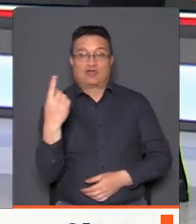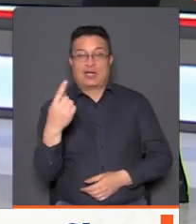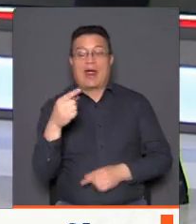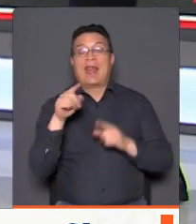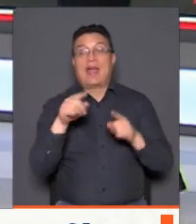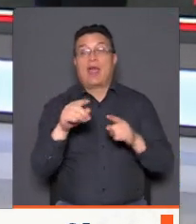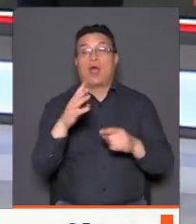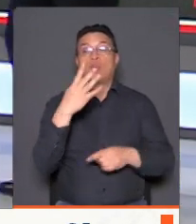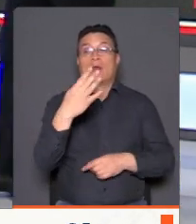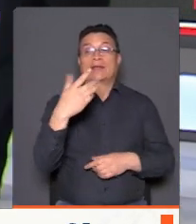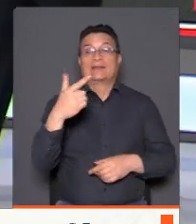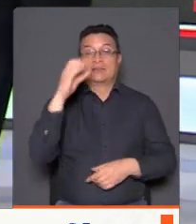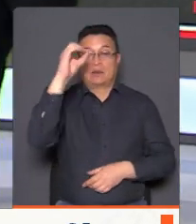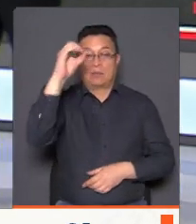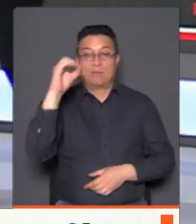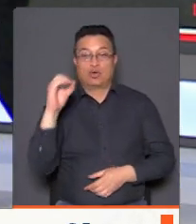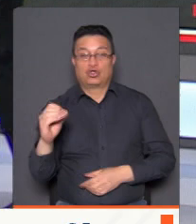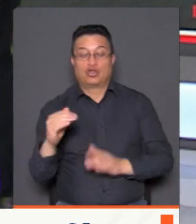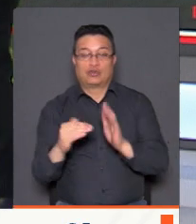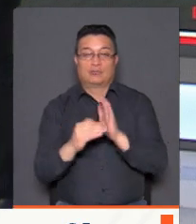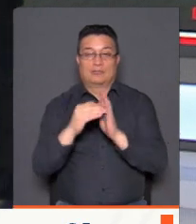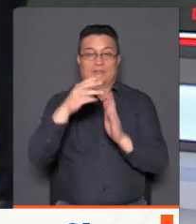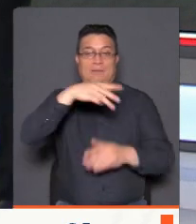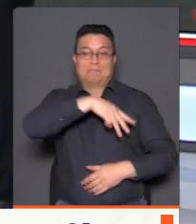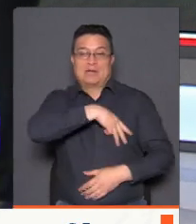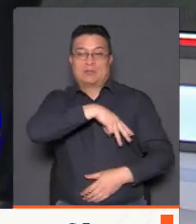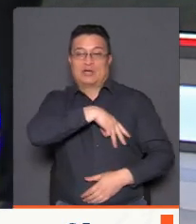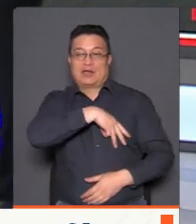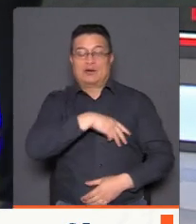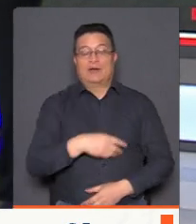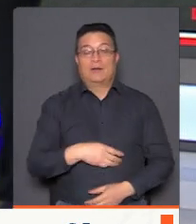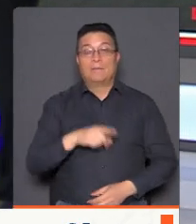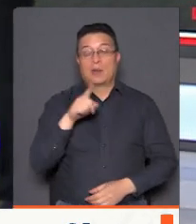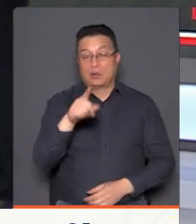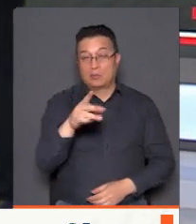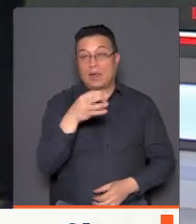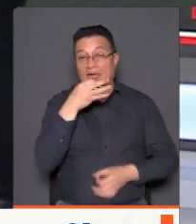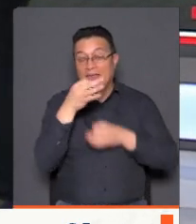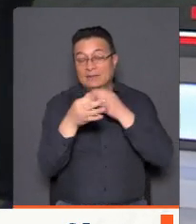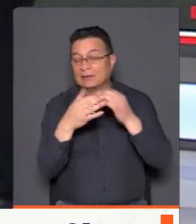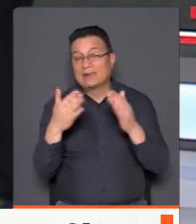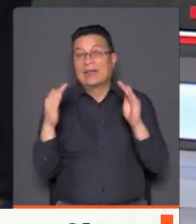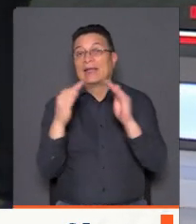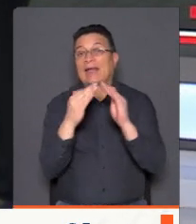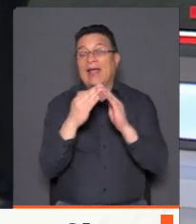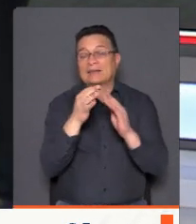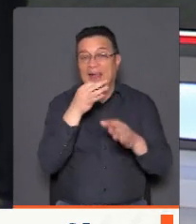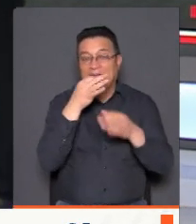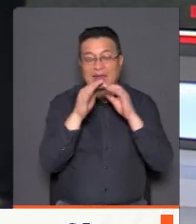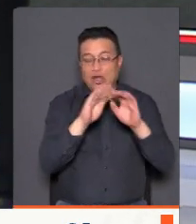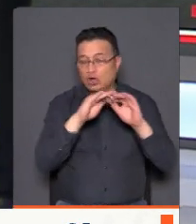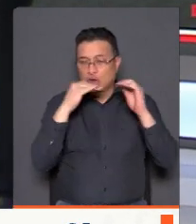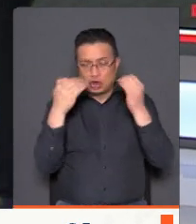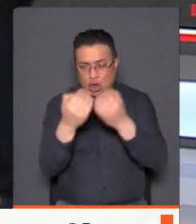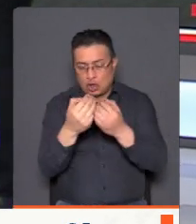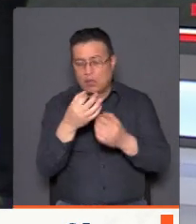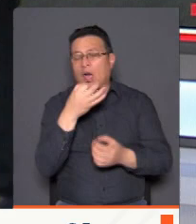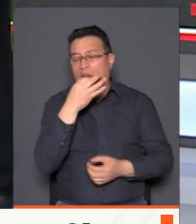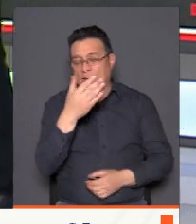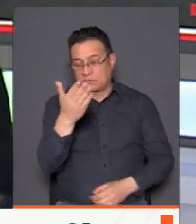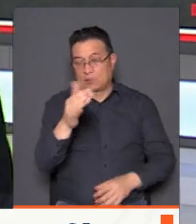un 47% general. Quiero que escuchemos también en sus casas unas reacciones respecto de todo esto y seguimos analizando el